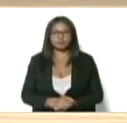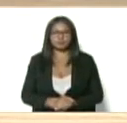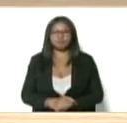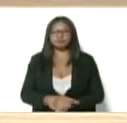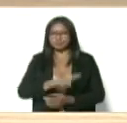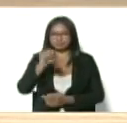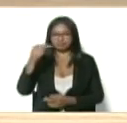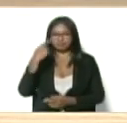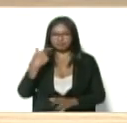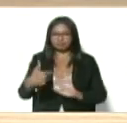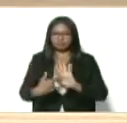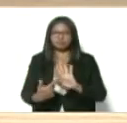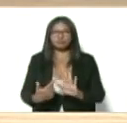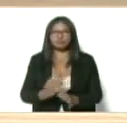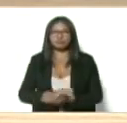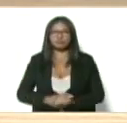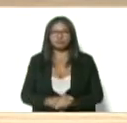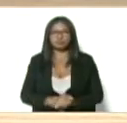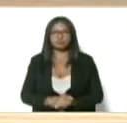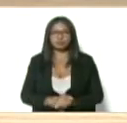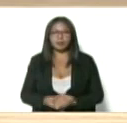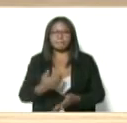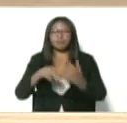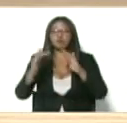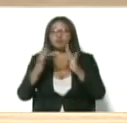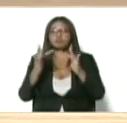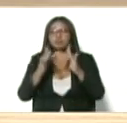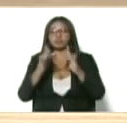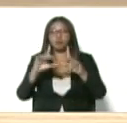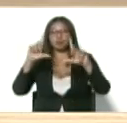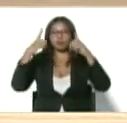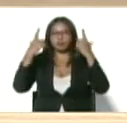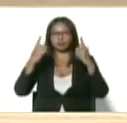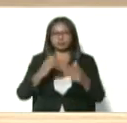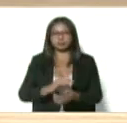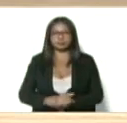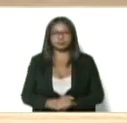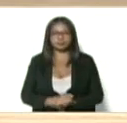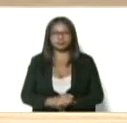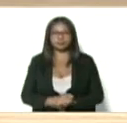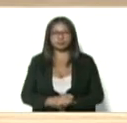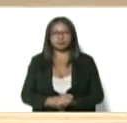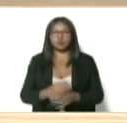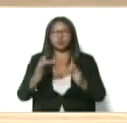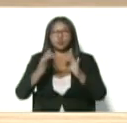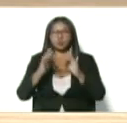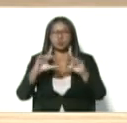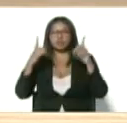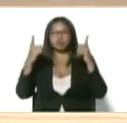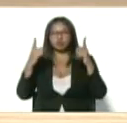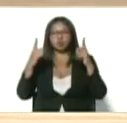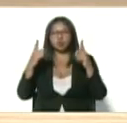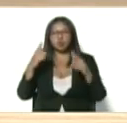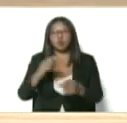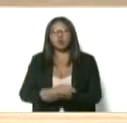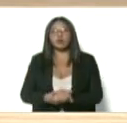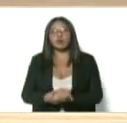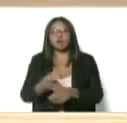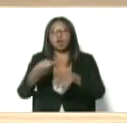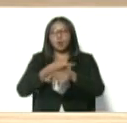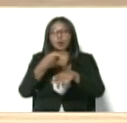fíjense ustedes vámonos ahora la guaira ahí tenemos un pase con el general garcía carneiro